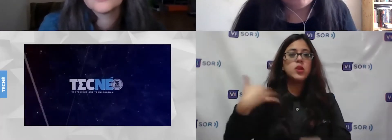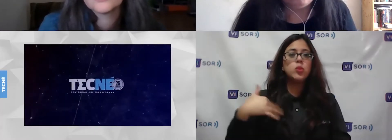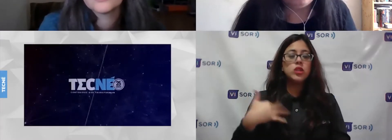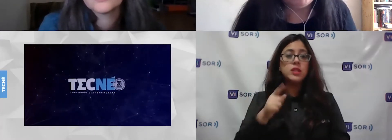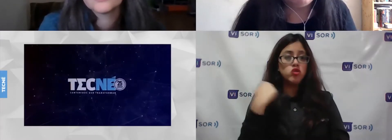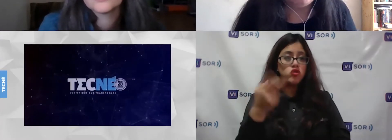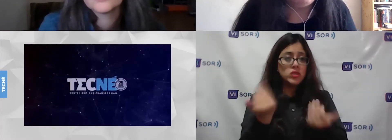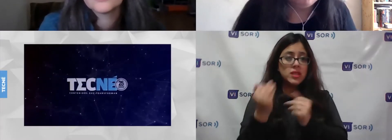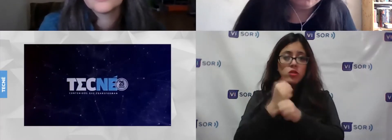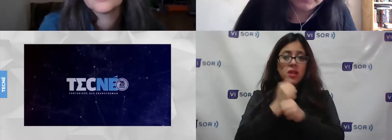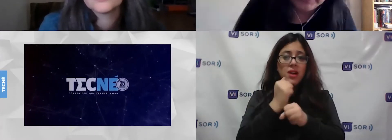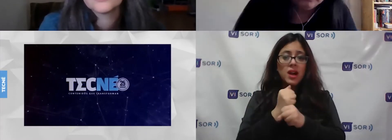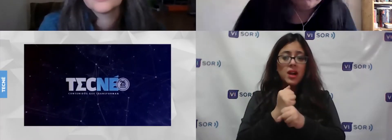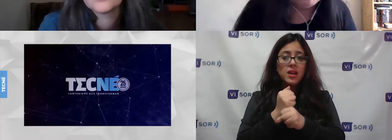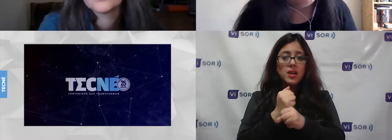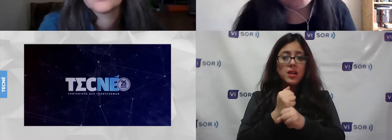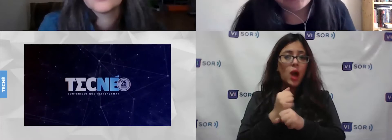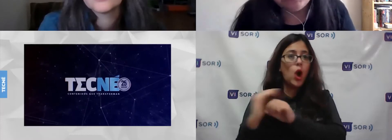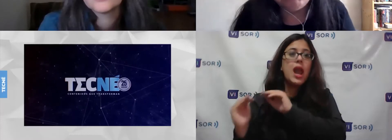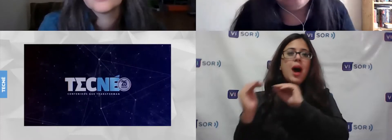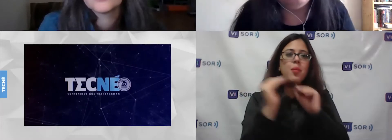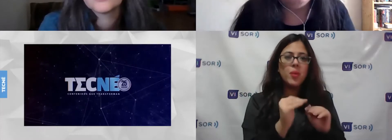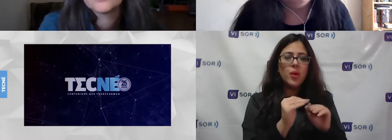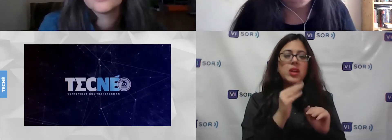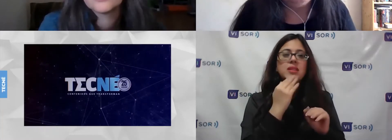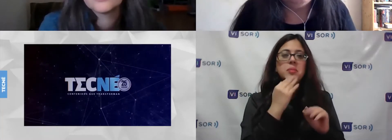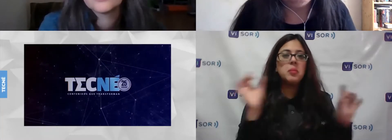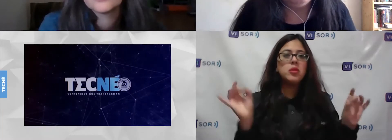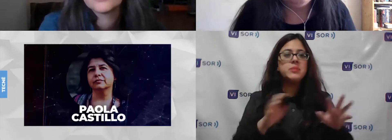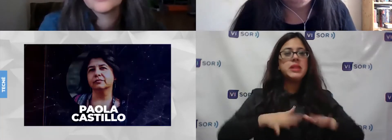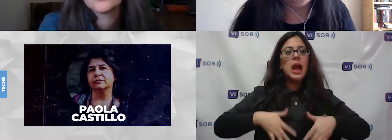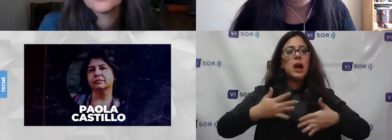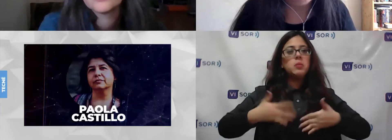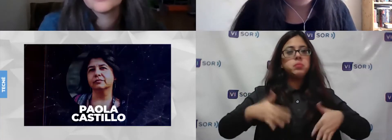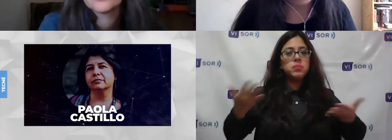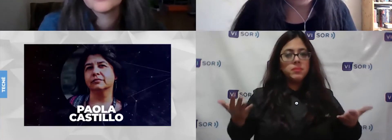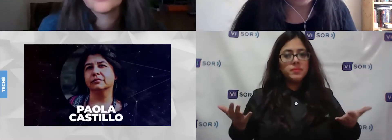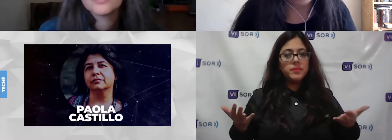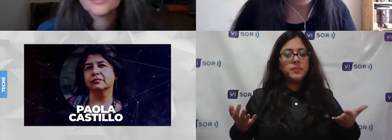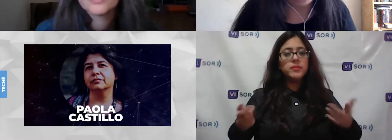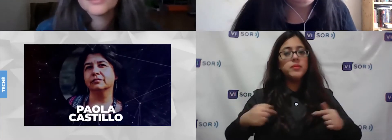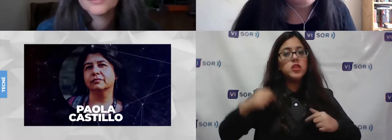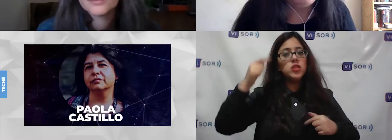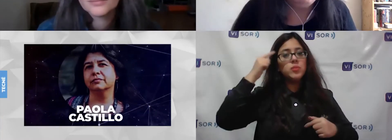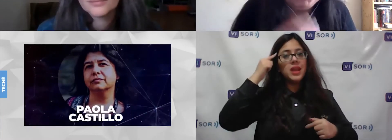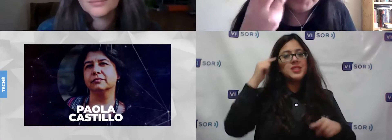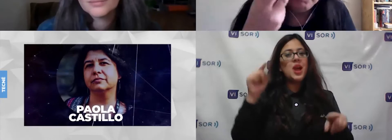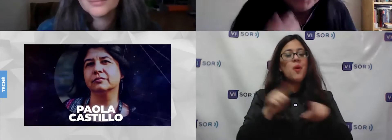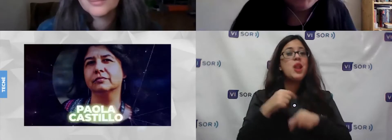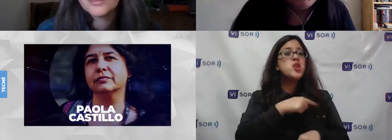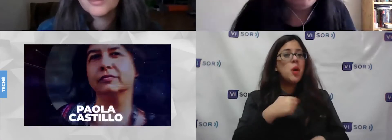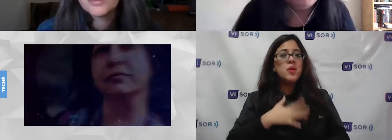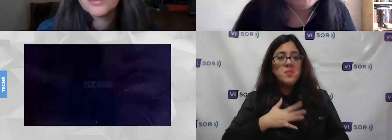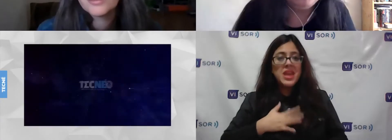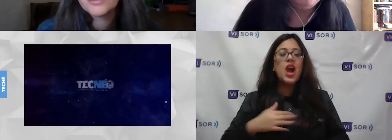trabajar contra veces por apoyos concretos a veces puede ser anímico yo algo que yo le llamo los hermanos mayores es en